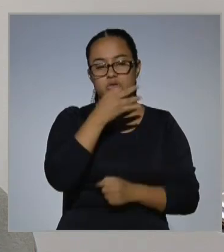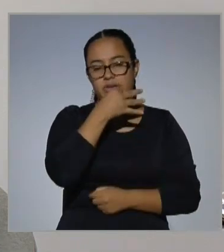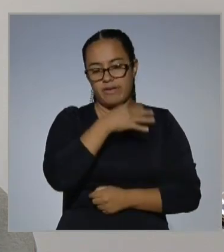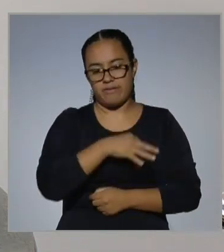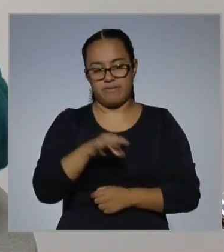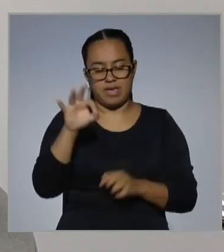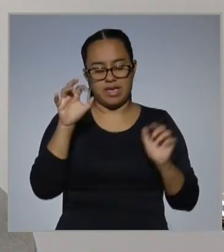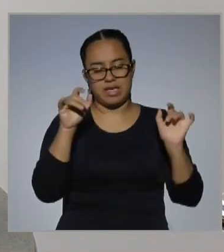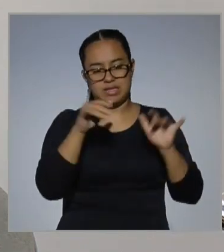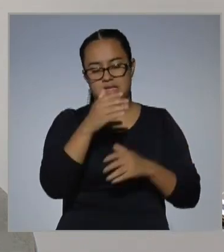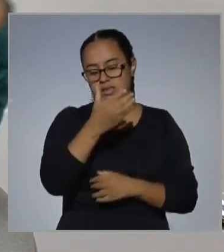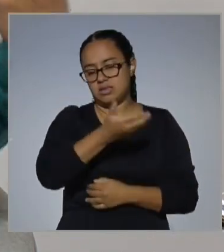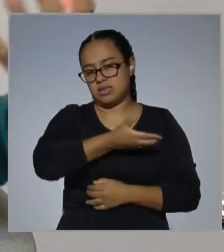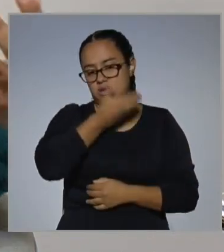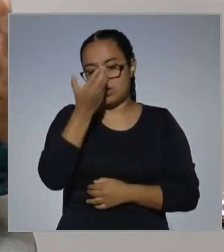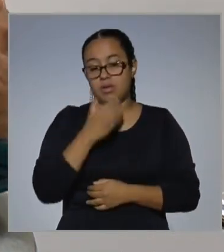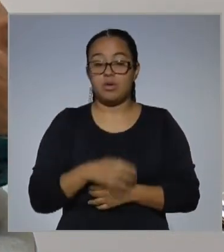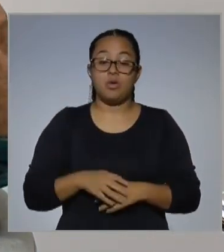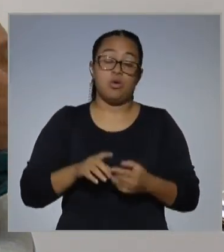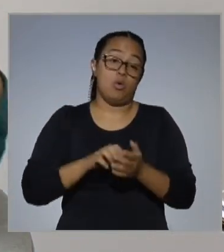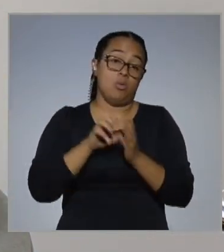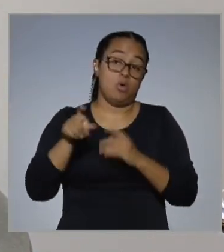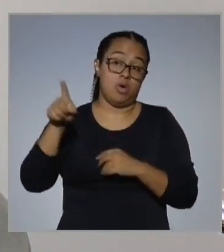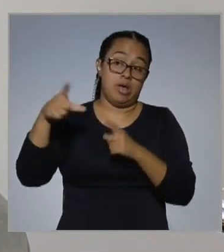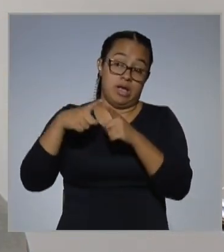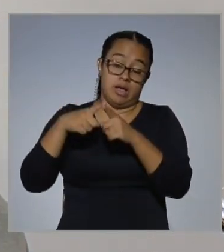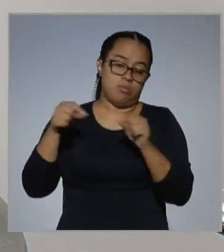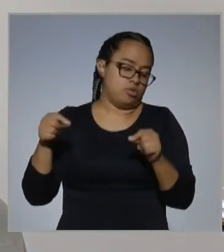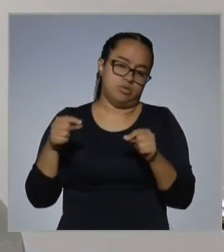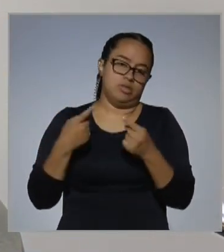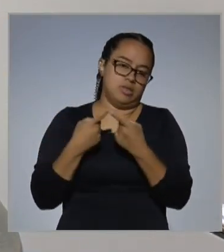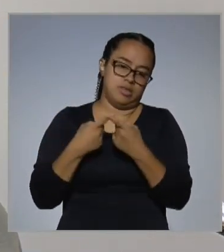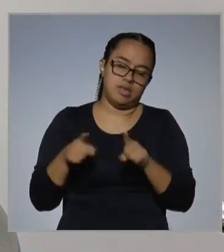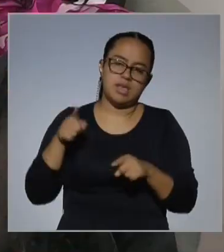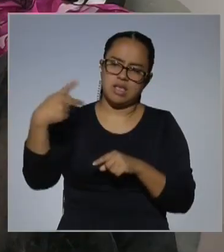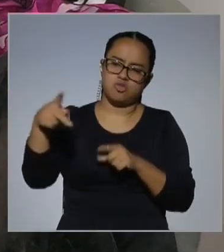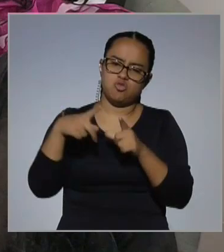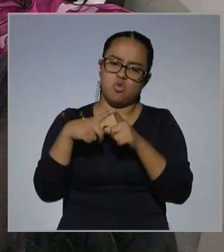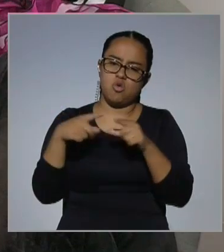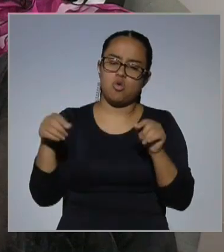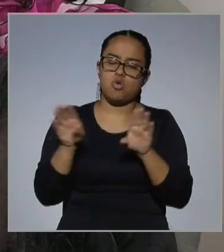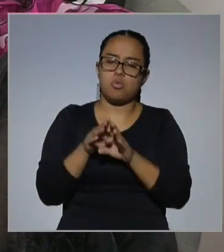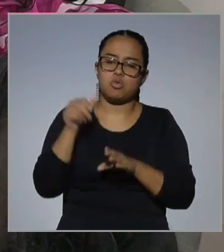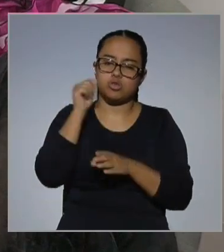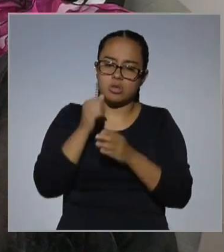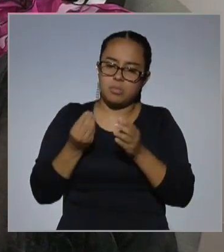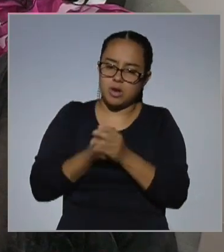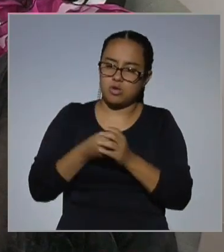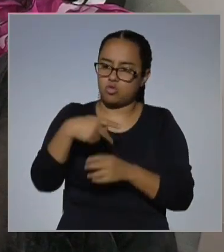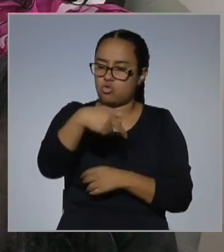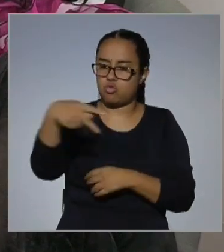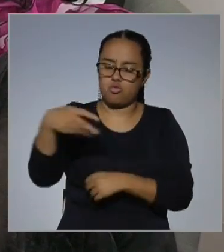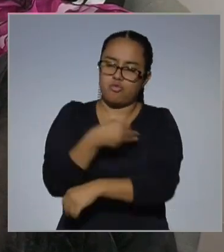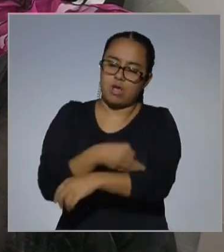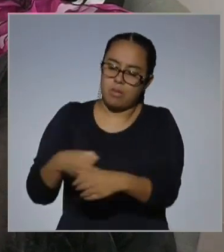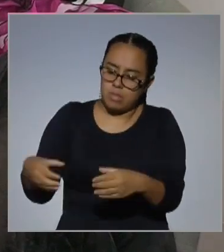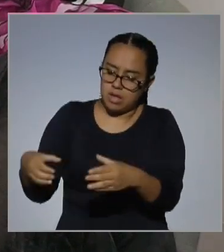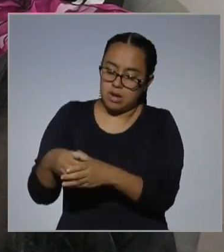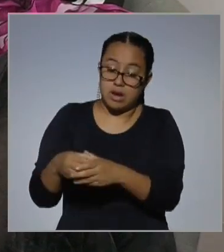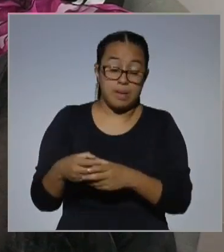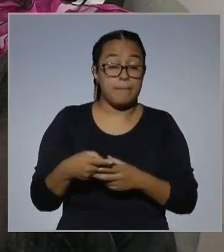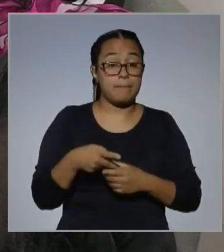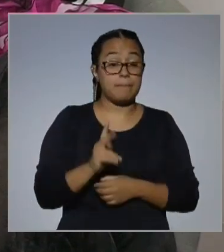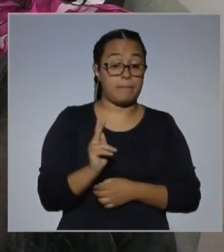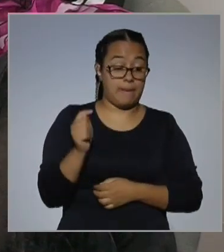festividades, ¿no? Que eso no ocurre en el caso de Japón, donde es muchísimo más privado, personal, familiar, ¿no? Aquí